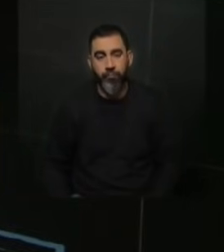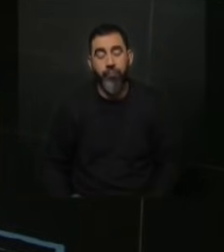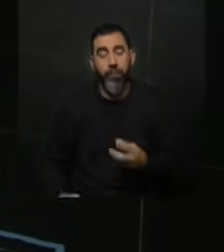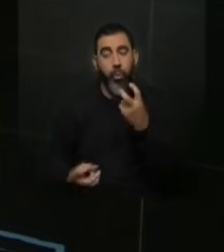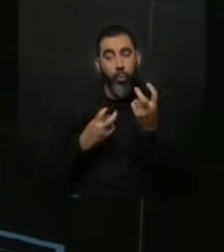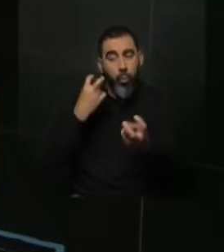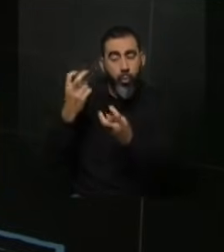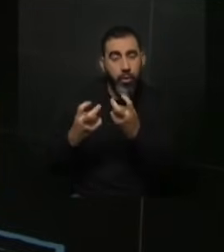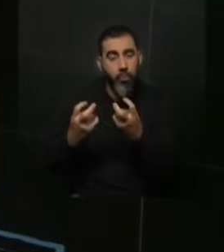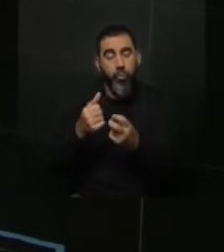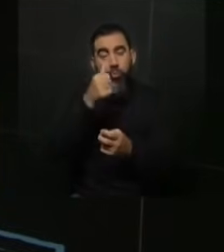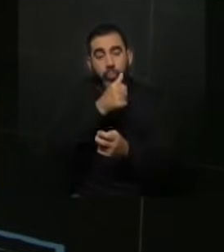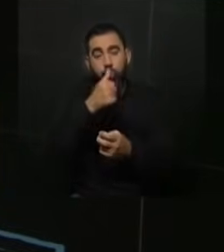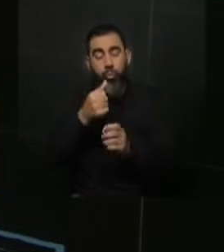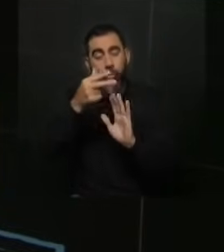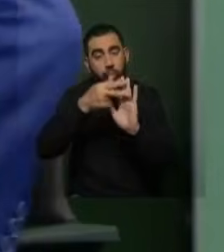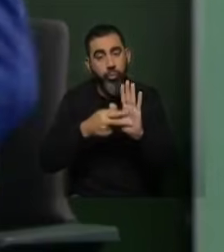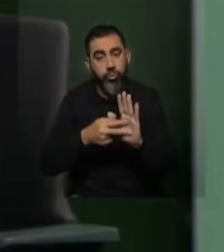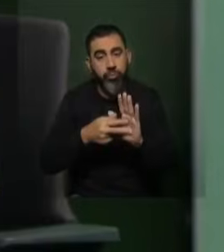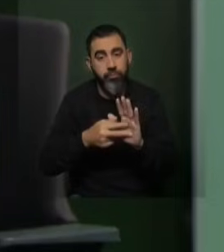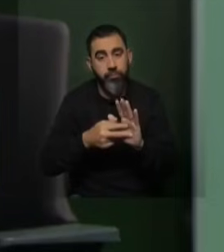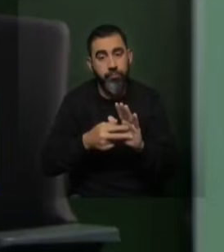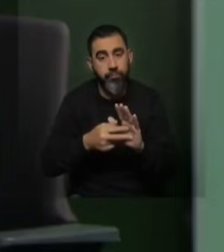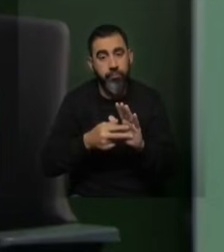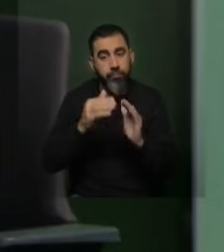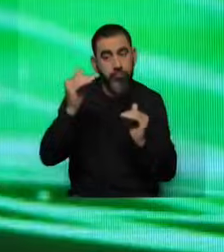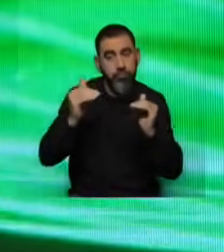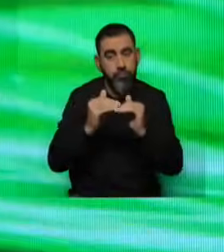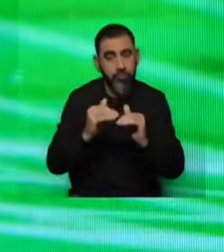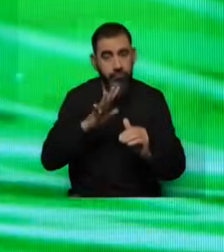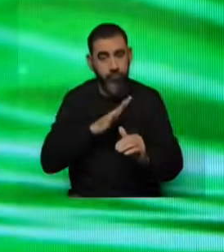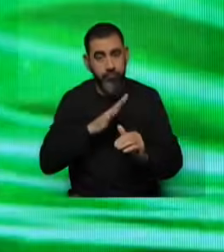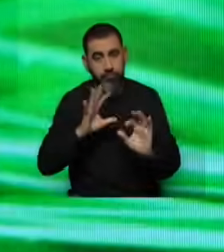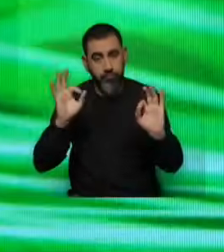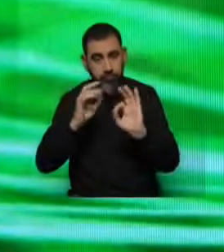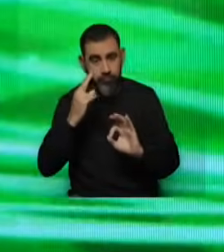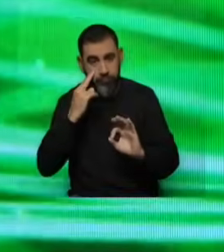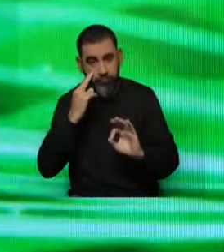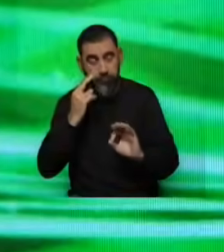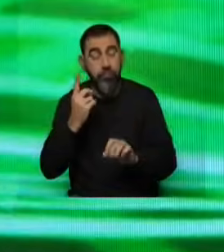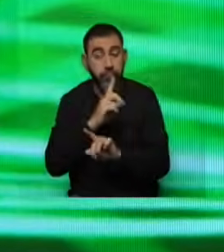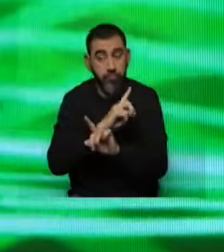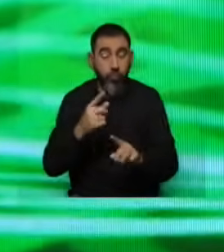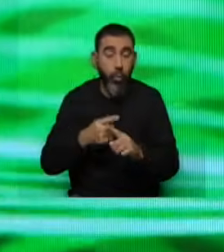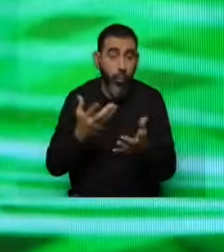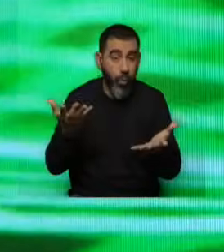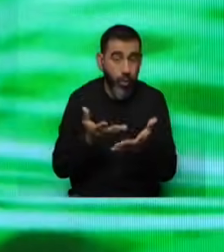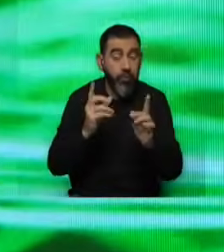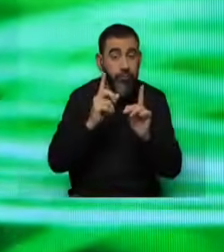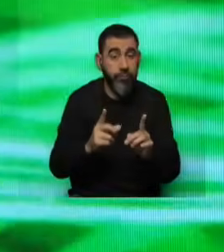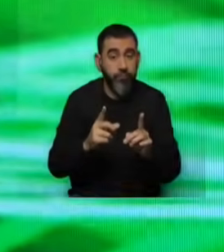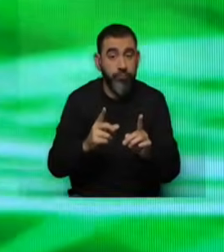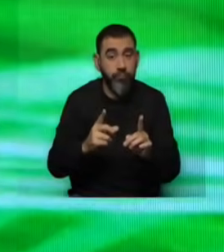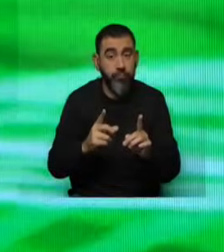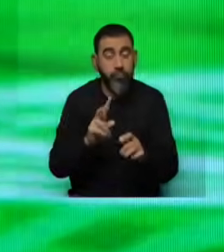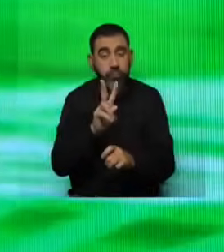tratando de justamente resolver a través de la norma no hay objeciones para equiparar esto En primera instancia no En primera instancia no Porque además se se pone